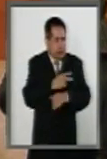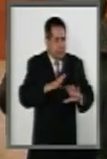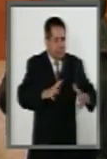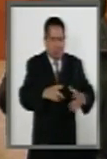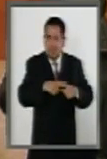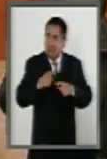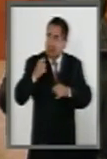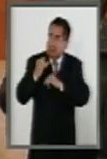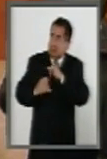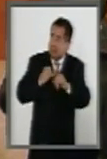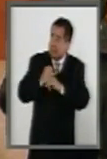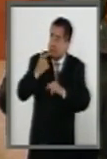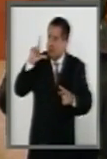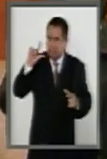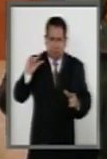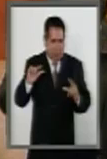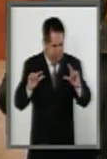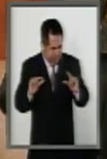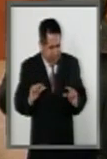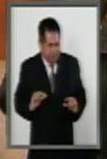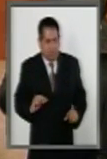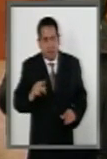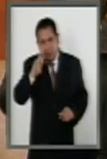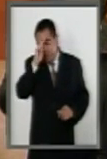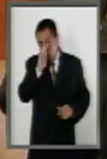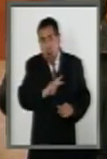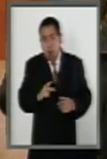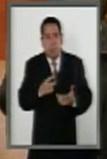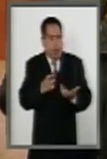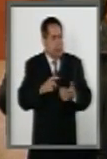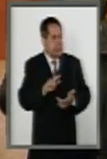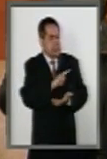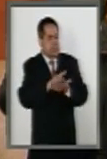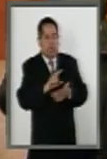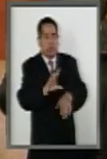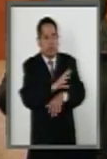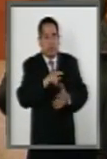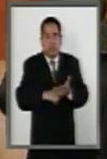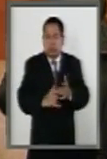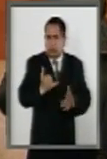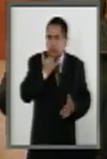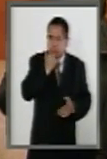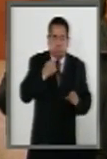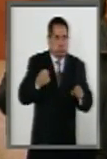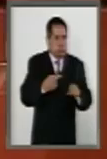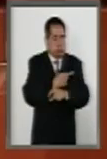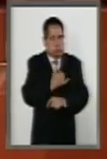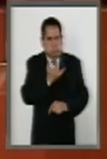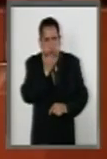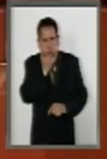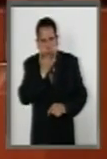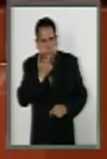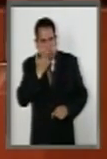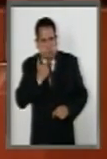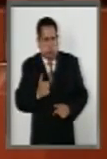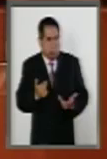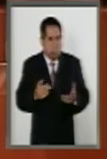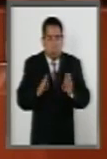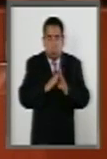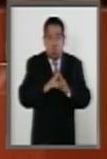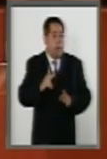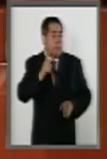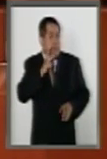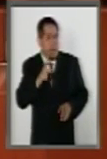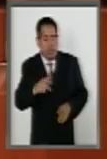los precios deprimidos, con los cuales la reforma ha sido un verdadero fracaso. La situación de Pemex